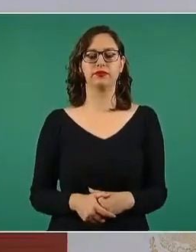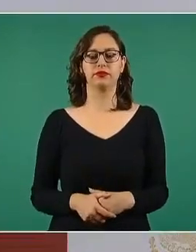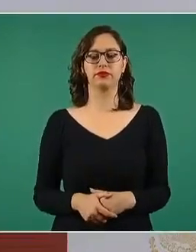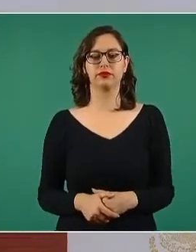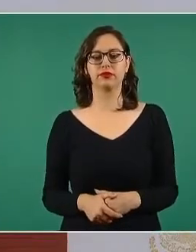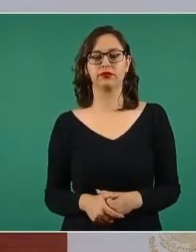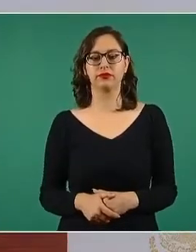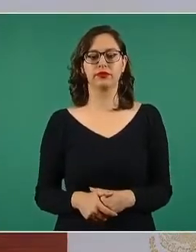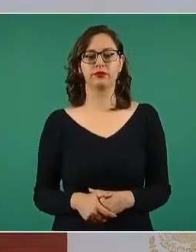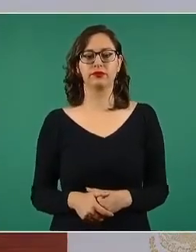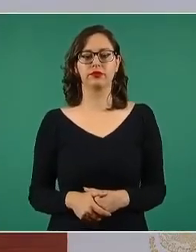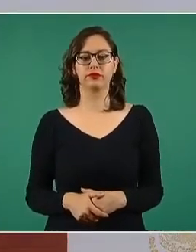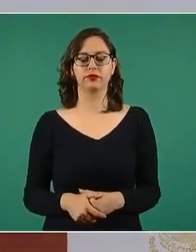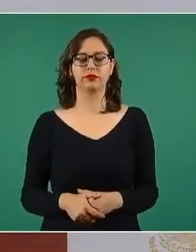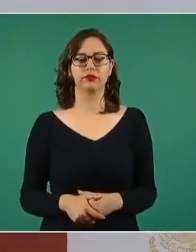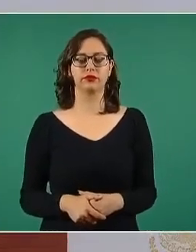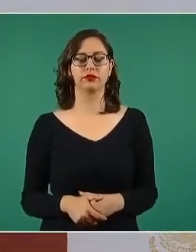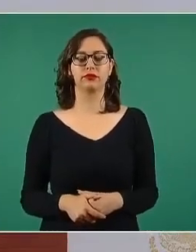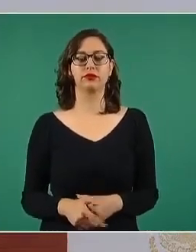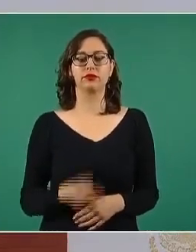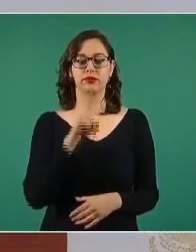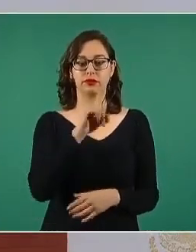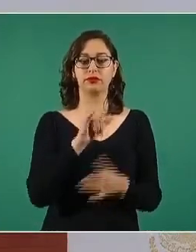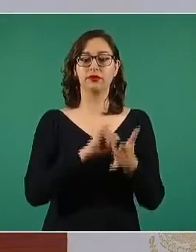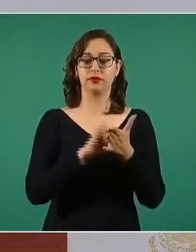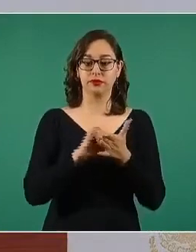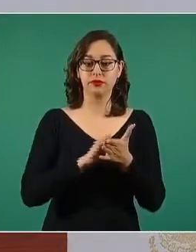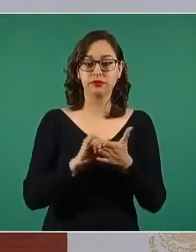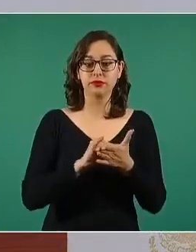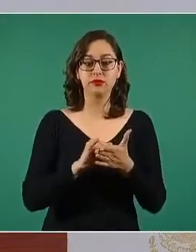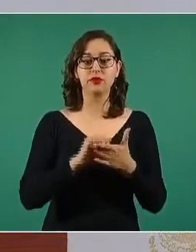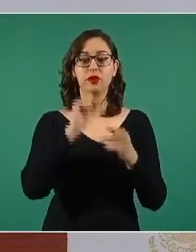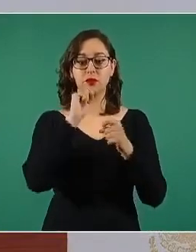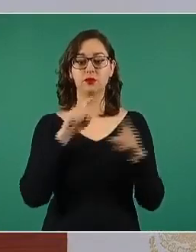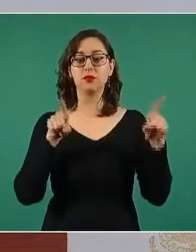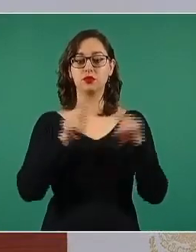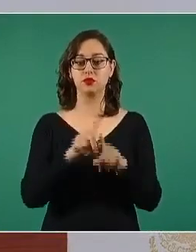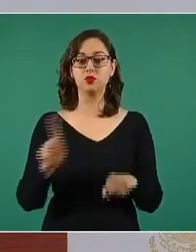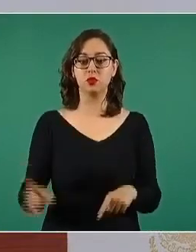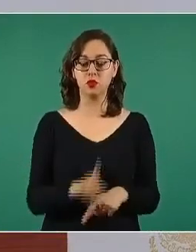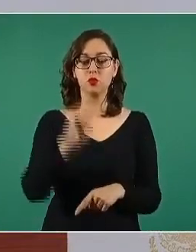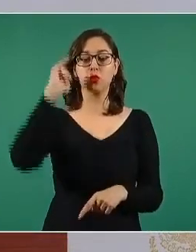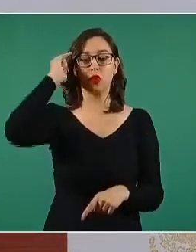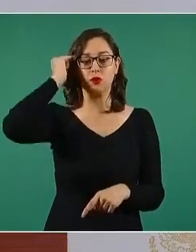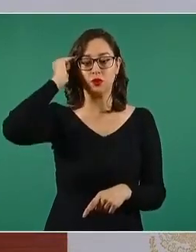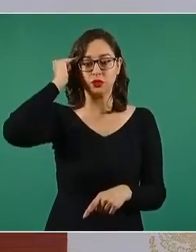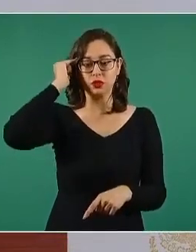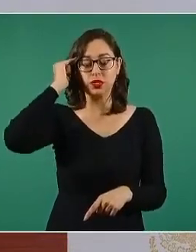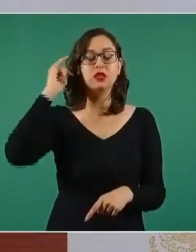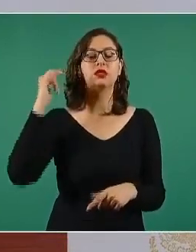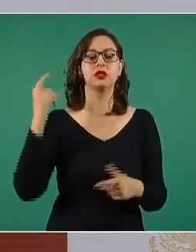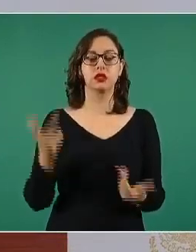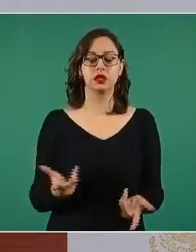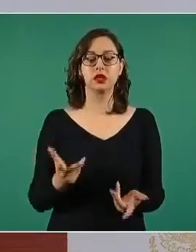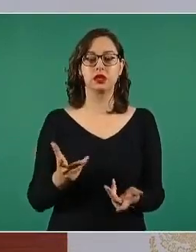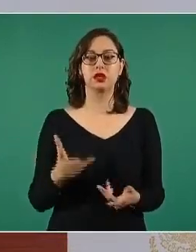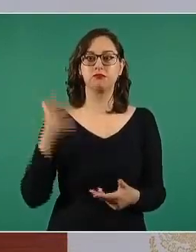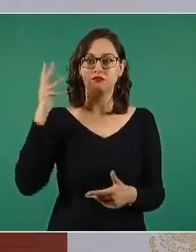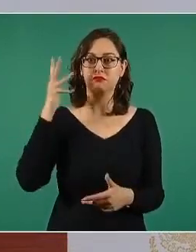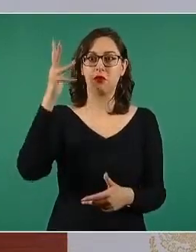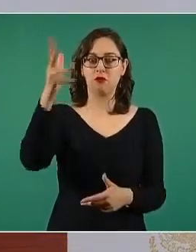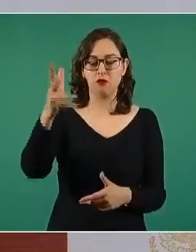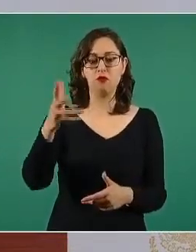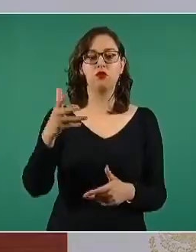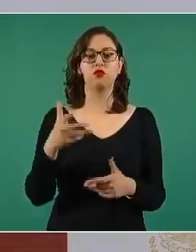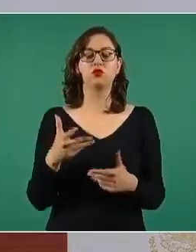de migrantes en Nueva York y todos los pueblos indígenas que trabajan para crear el futuro de nuestros pueblos